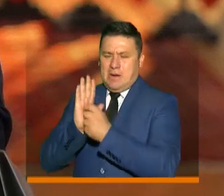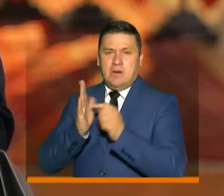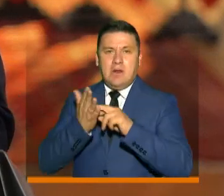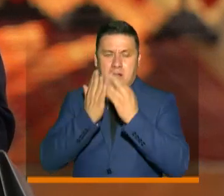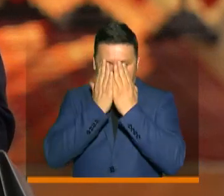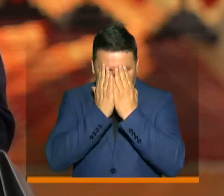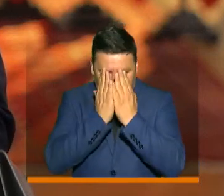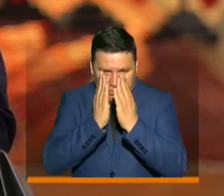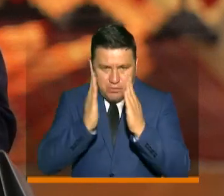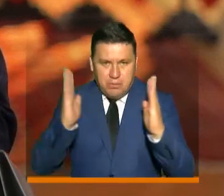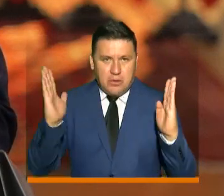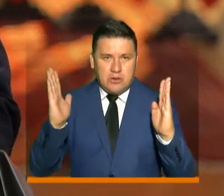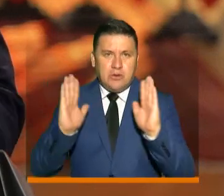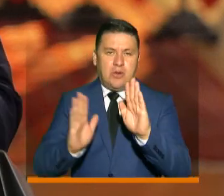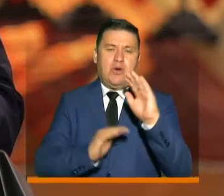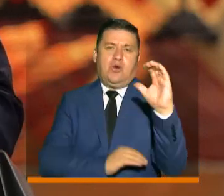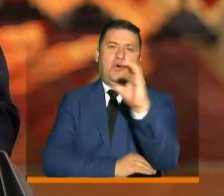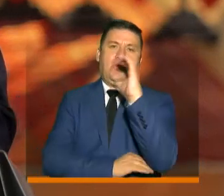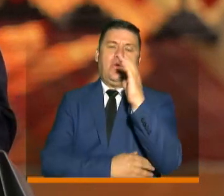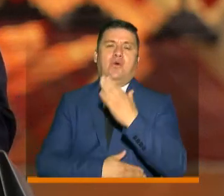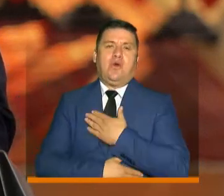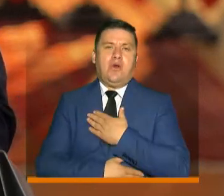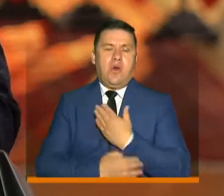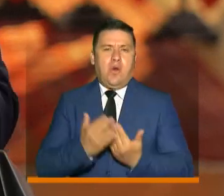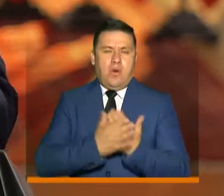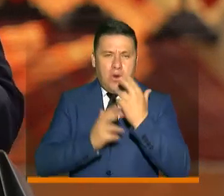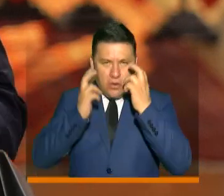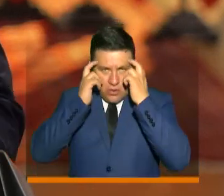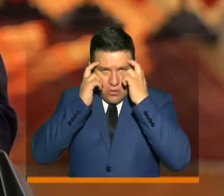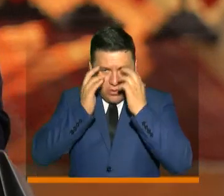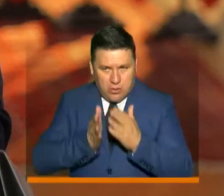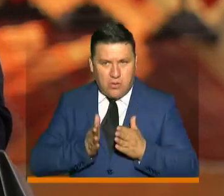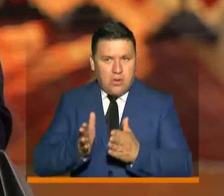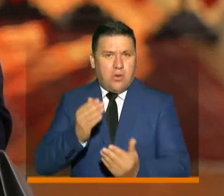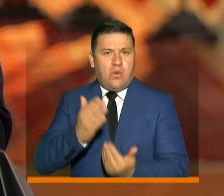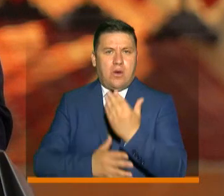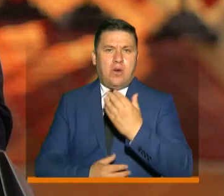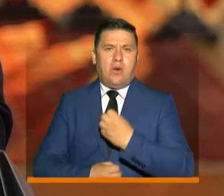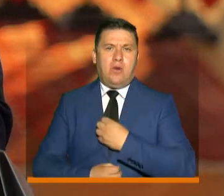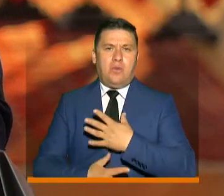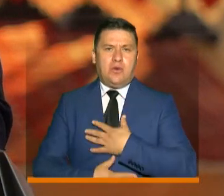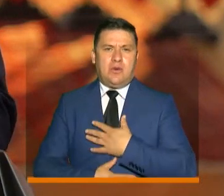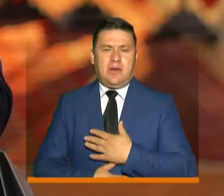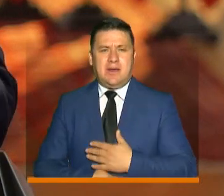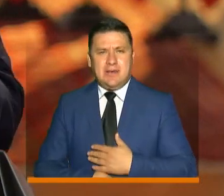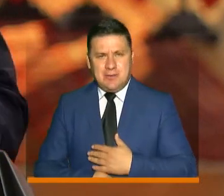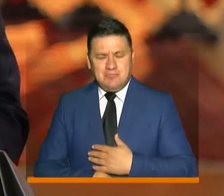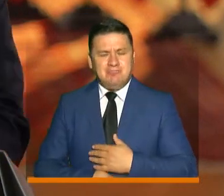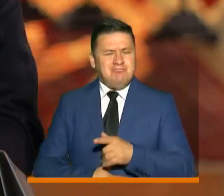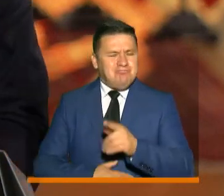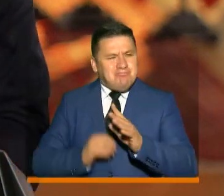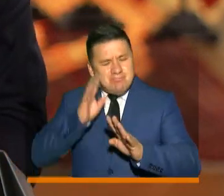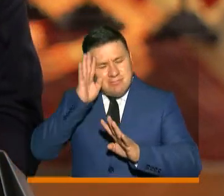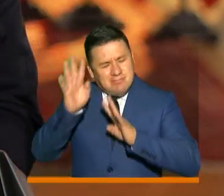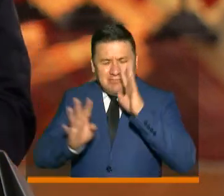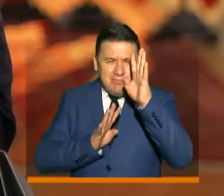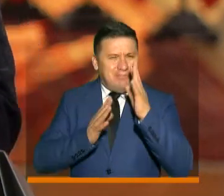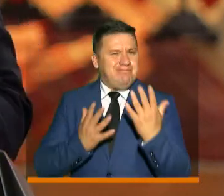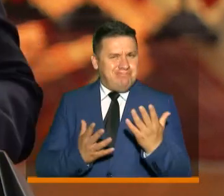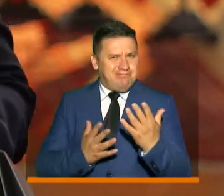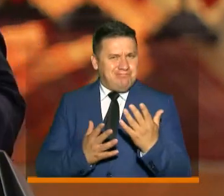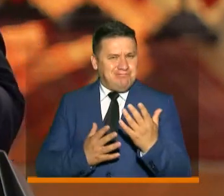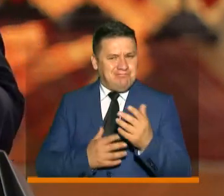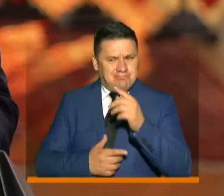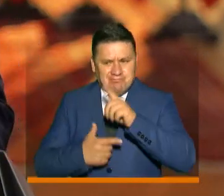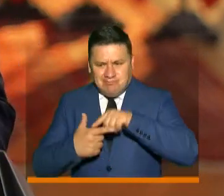puerta de entrada de muchos colombianos a nuevos conocimientos caminos y oportunidades esa creatividad ha